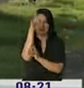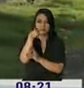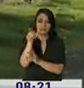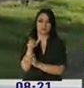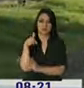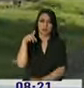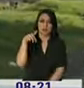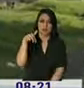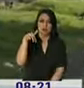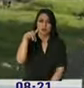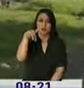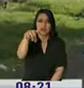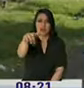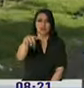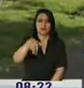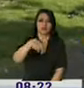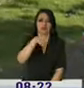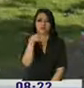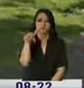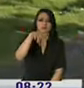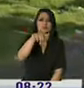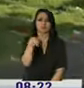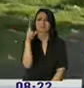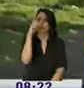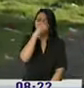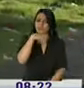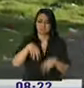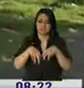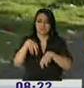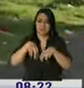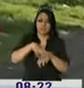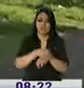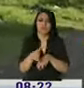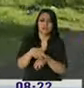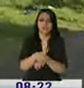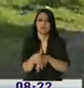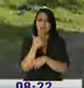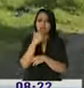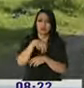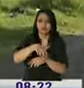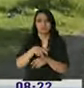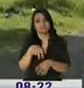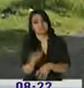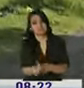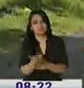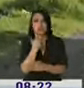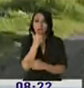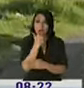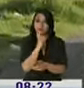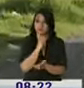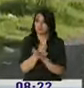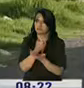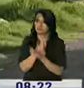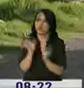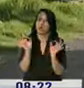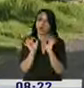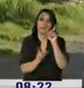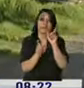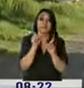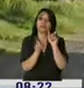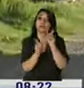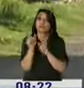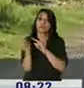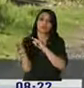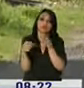en mucha dificultad porque hay mucha piedra y inclusive se pueden torcer un pie. Inclusive hay personas que vienen y